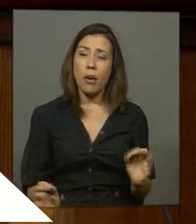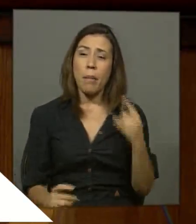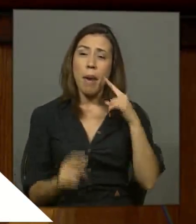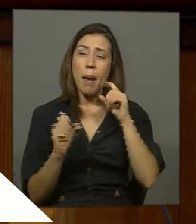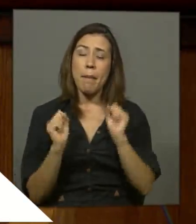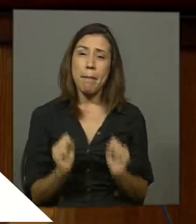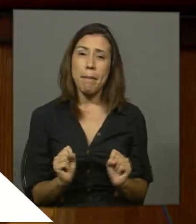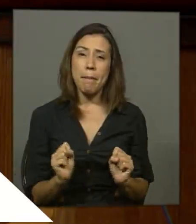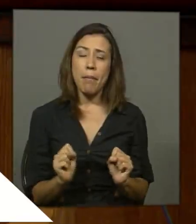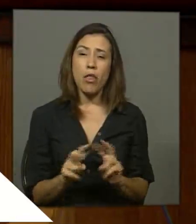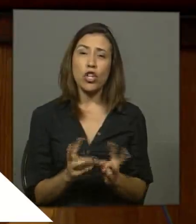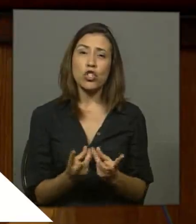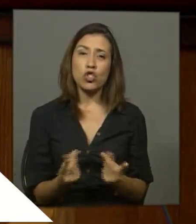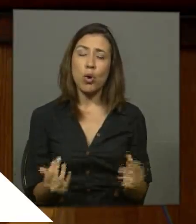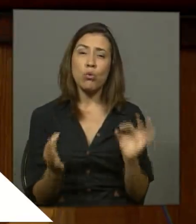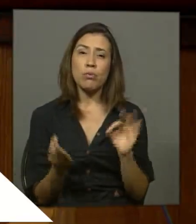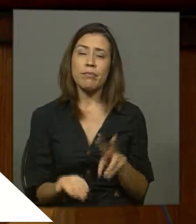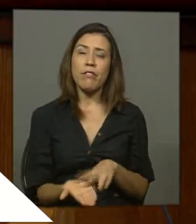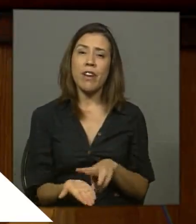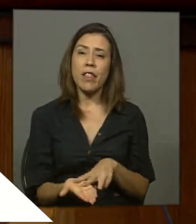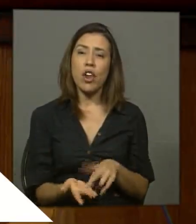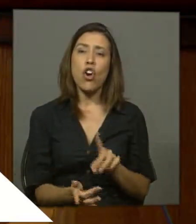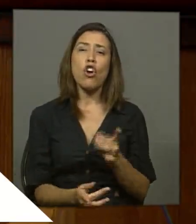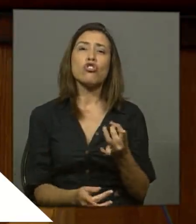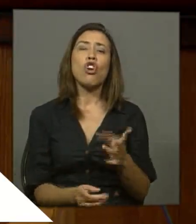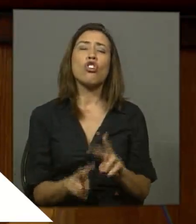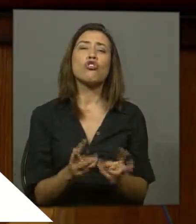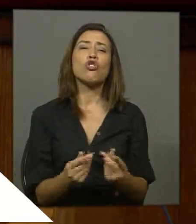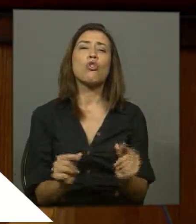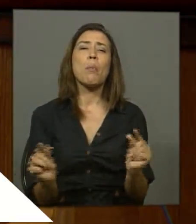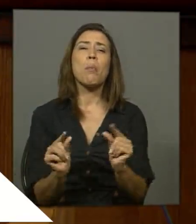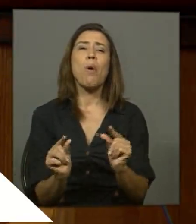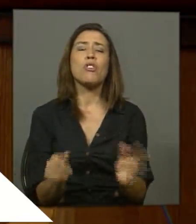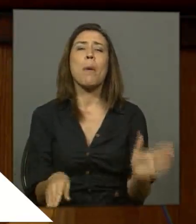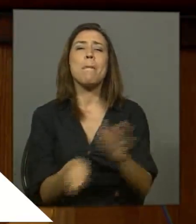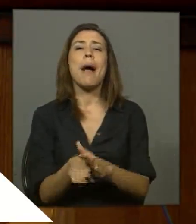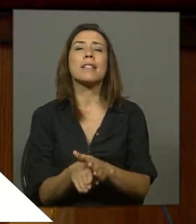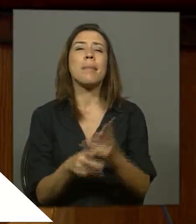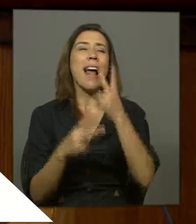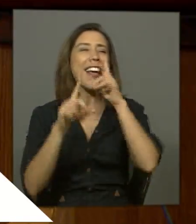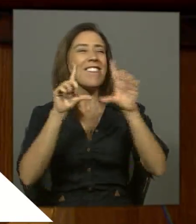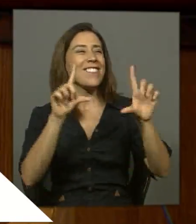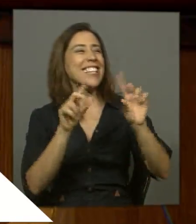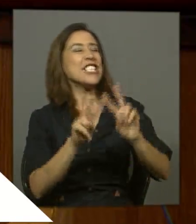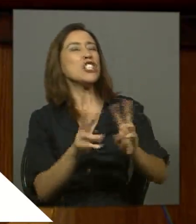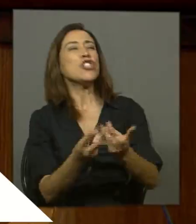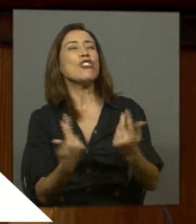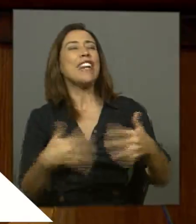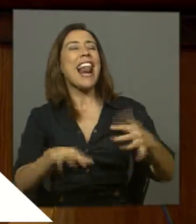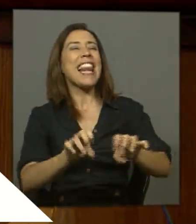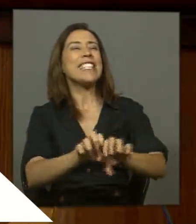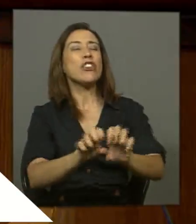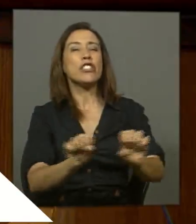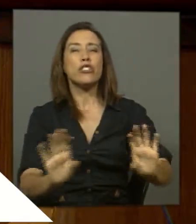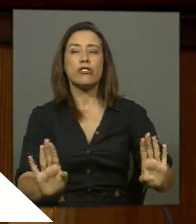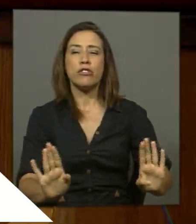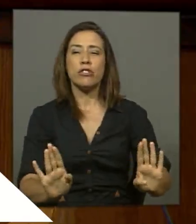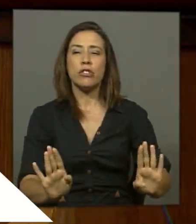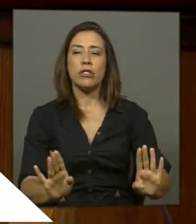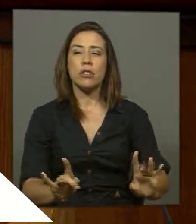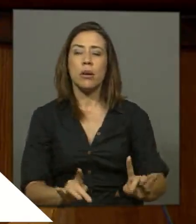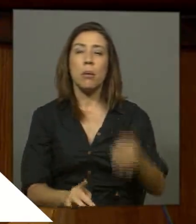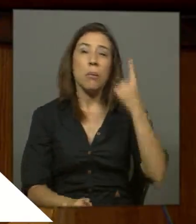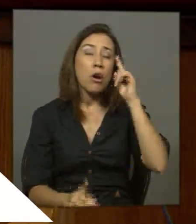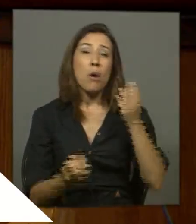poder tener soluciones verdaderas y no soluciones parches para Que aparezca como que se solucionaron los problemas y sembrar